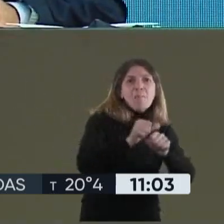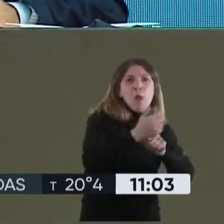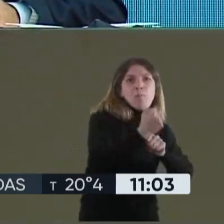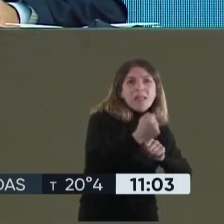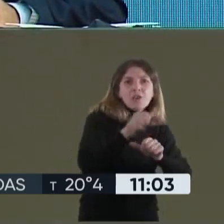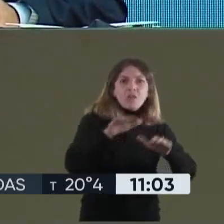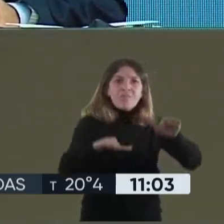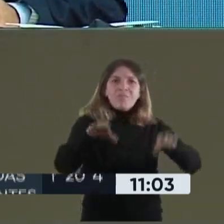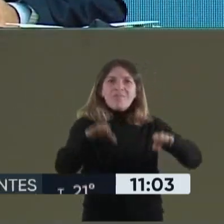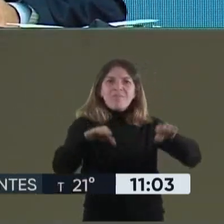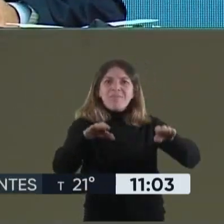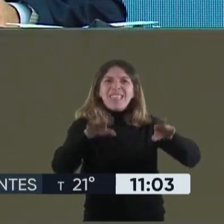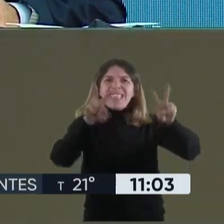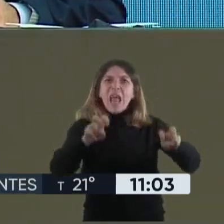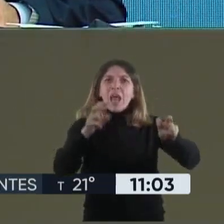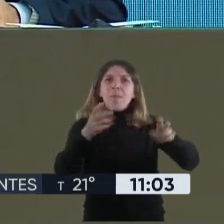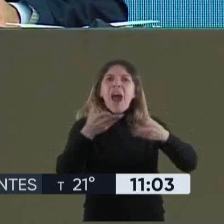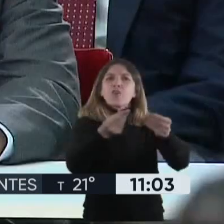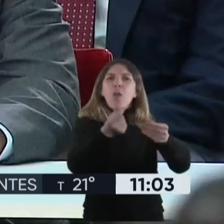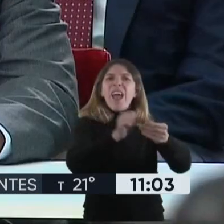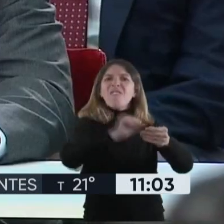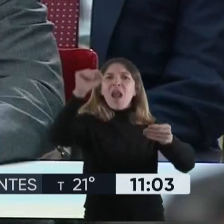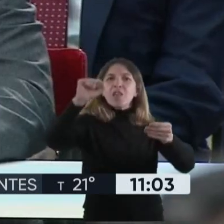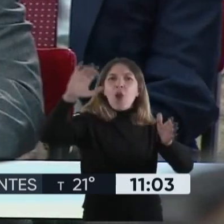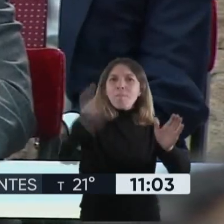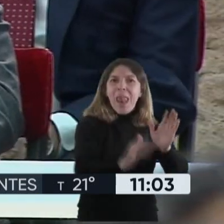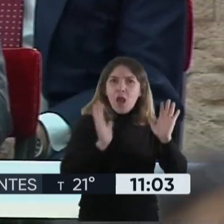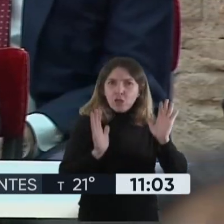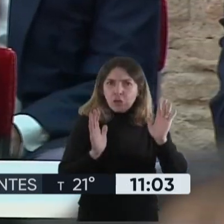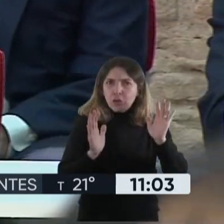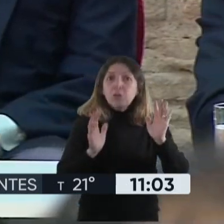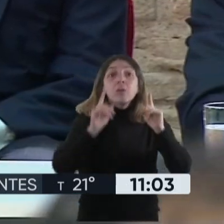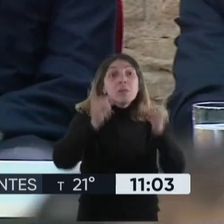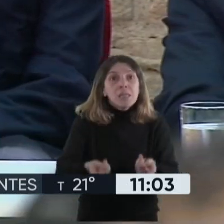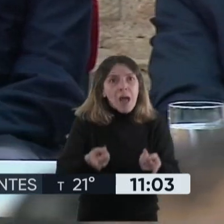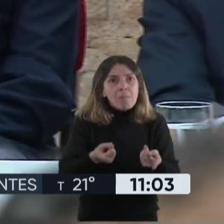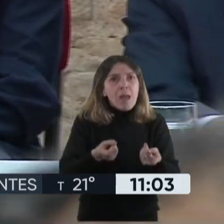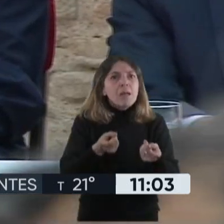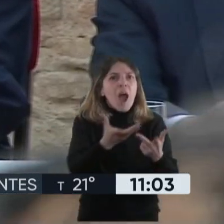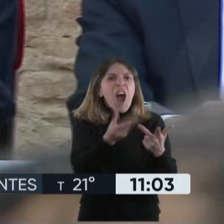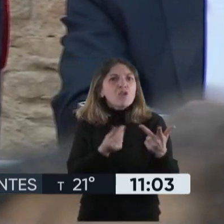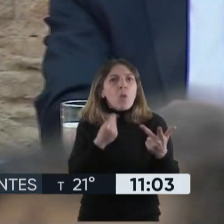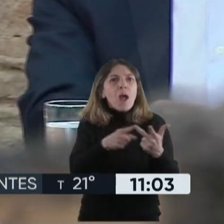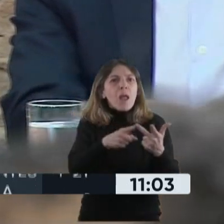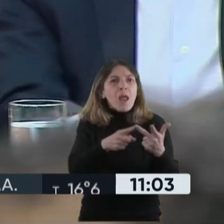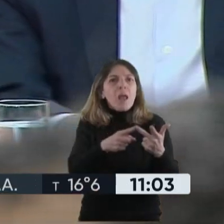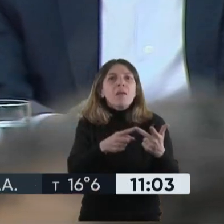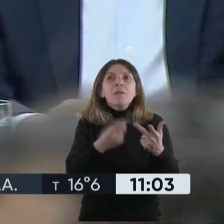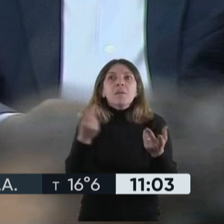el problema inflacionario en la Argentina. Y también contribuiría a reducir los